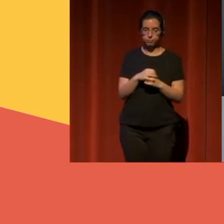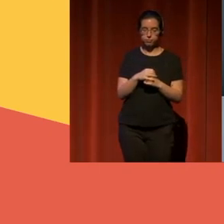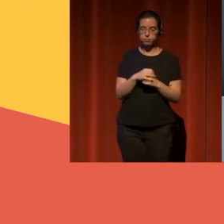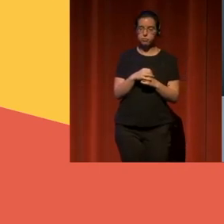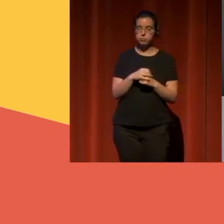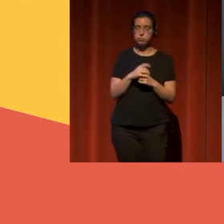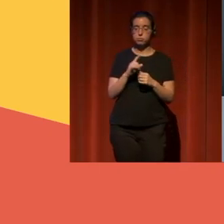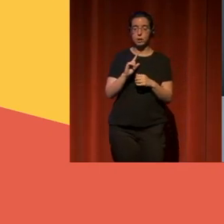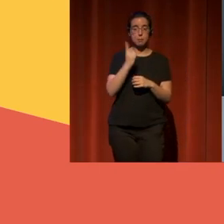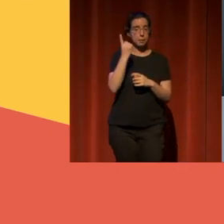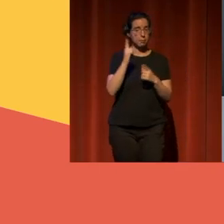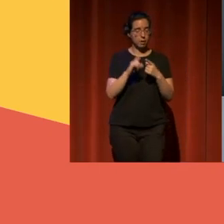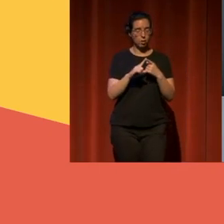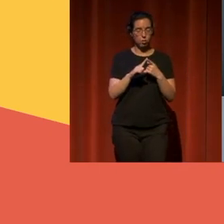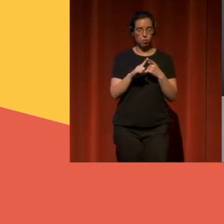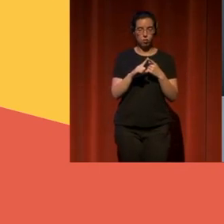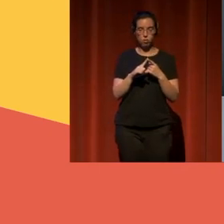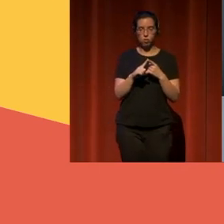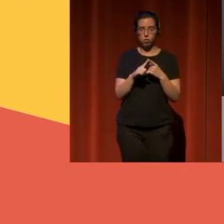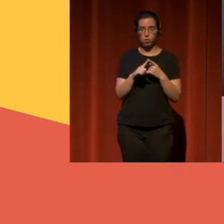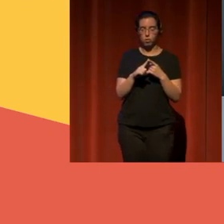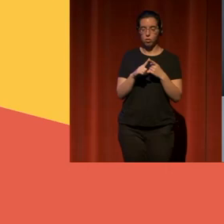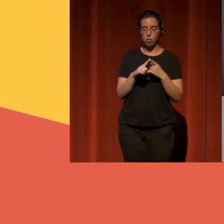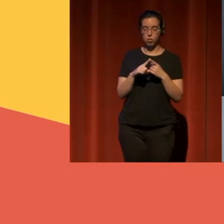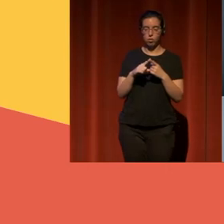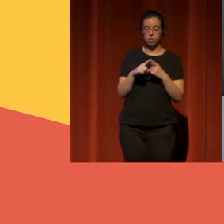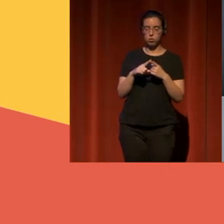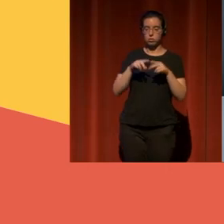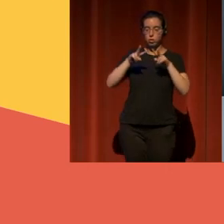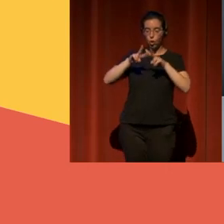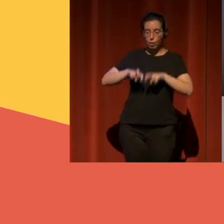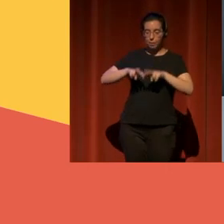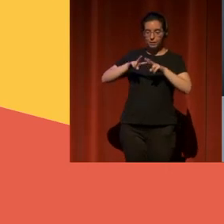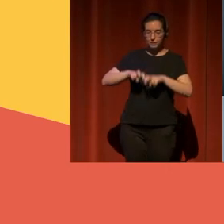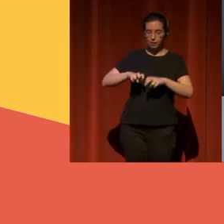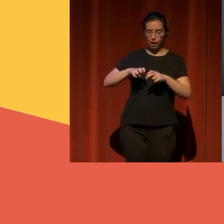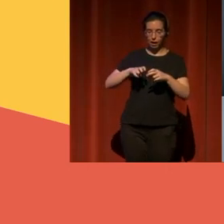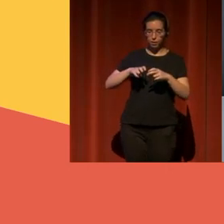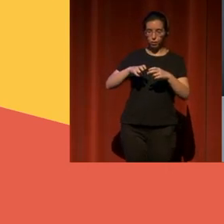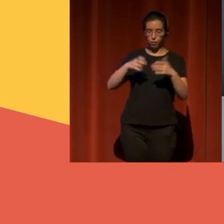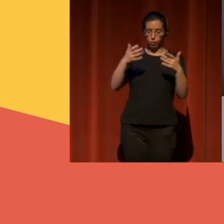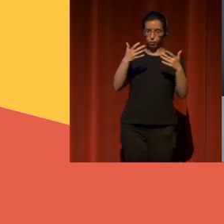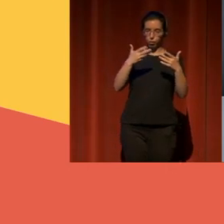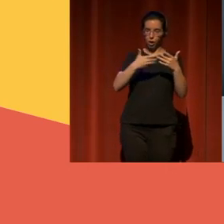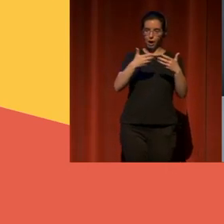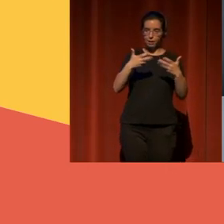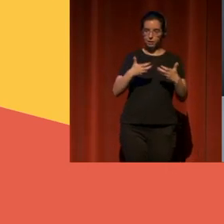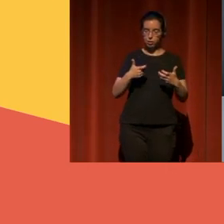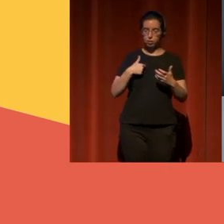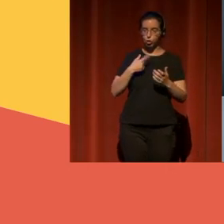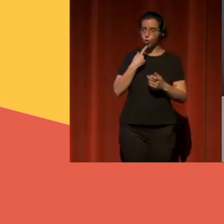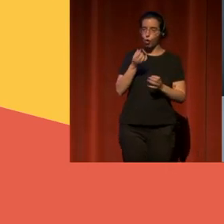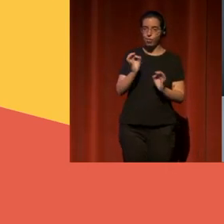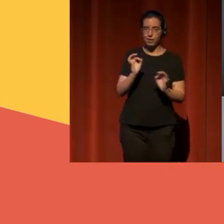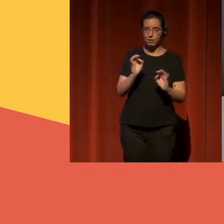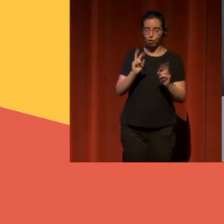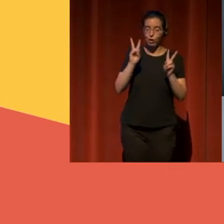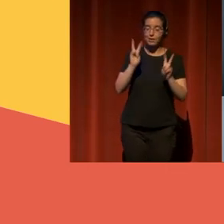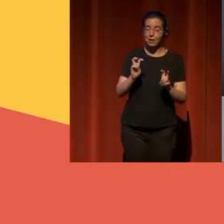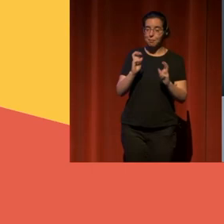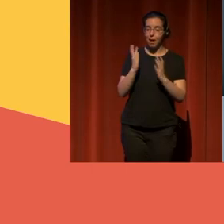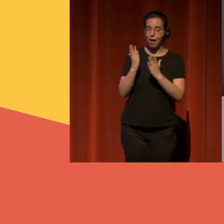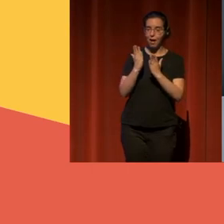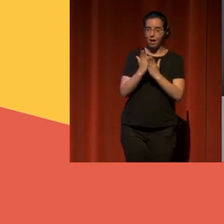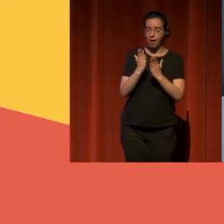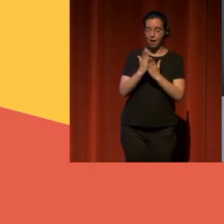Por un lado, muchas de los artículos que he investigado, no lo he mencionado, me he limitado a artículos académicos, he dejado